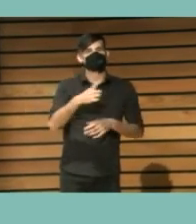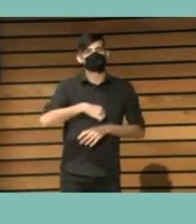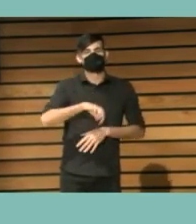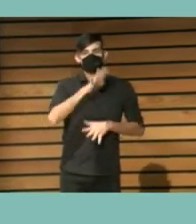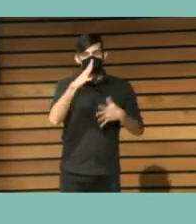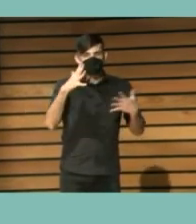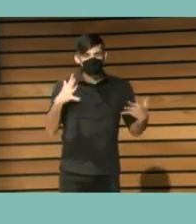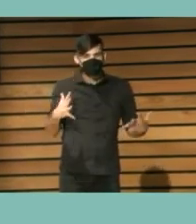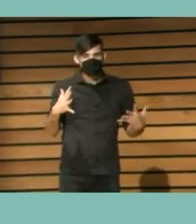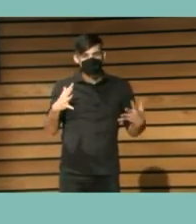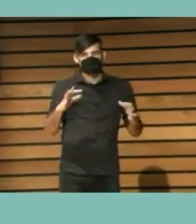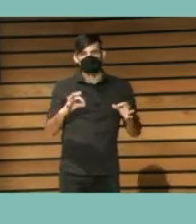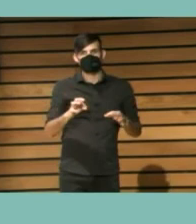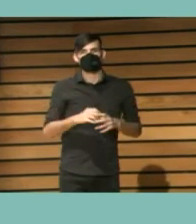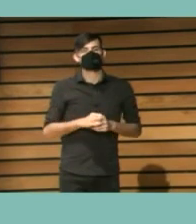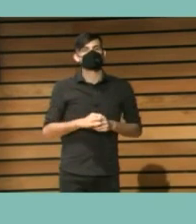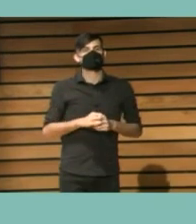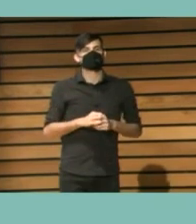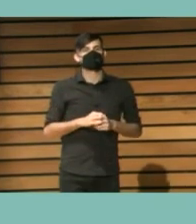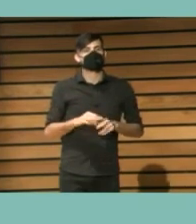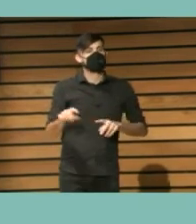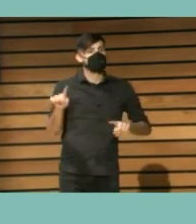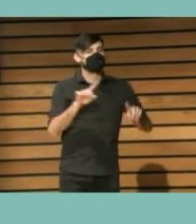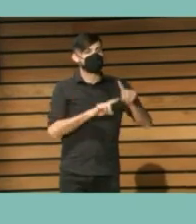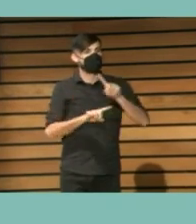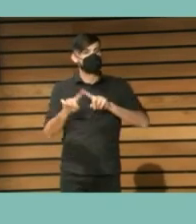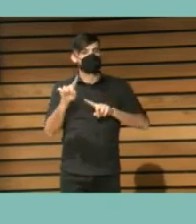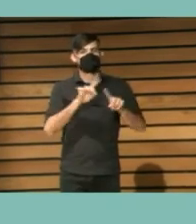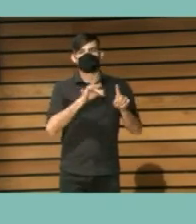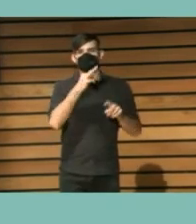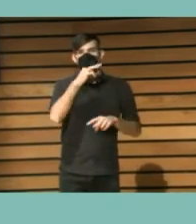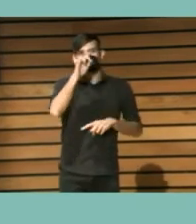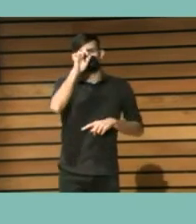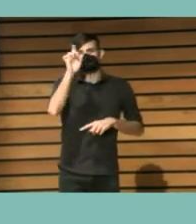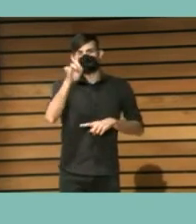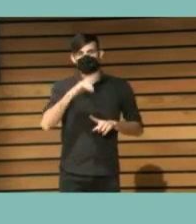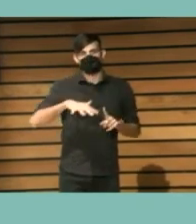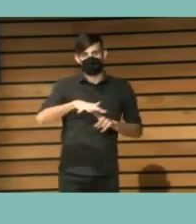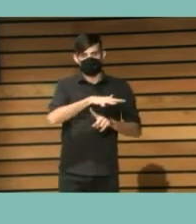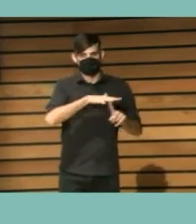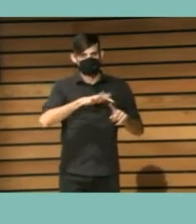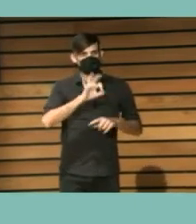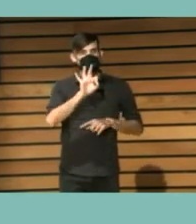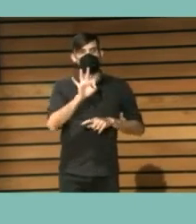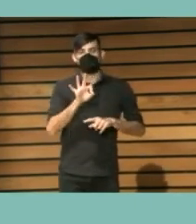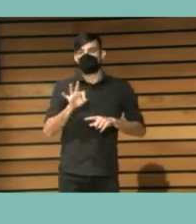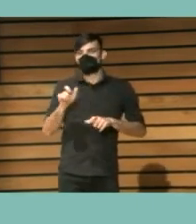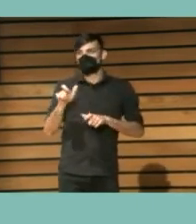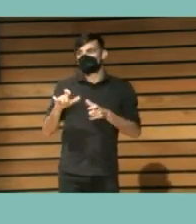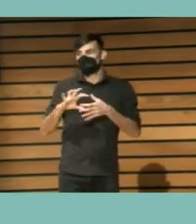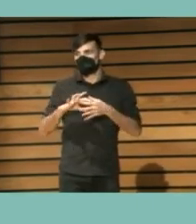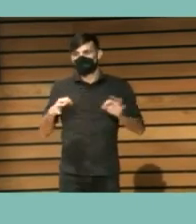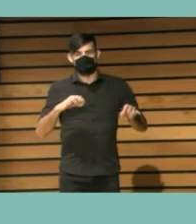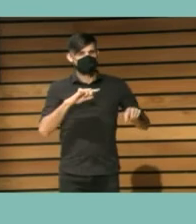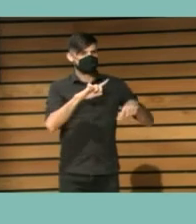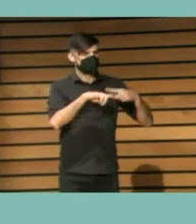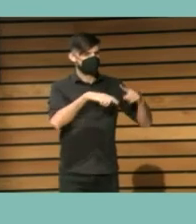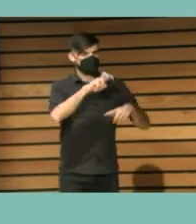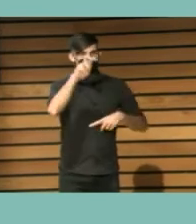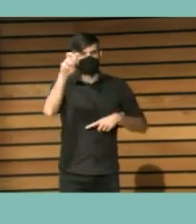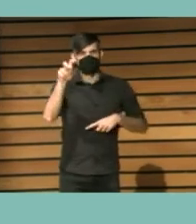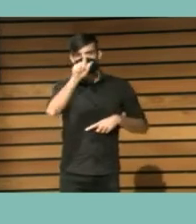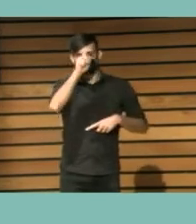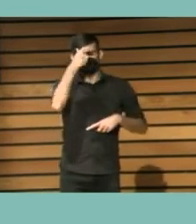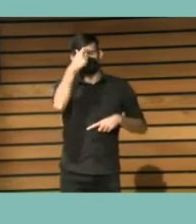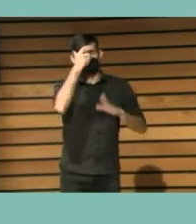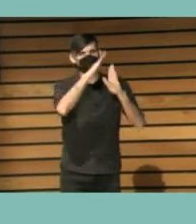no tenemos problemas para definir o en nuestro entorno o las personas a nuestro alrededor lo que es una biblioteca, ¿no? La ciudadanía al